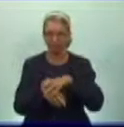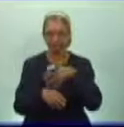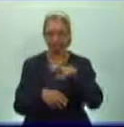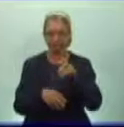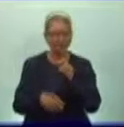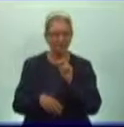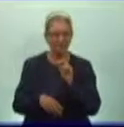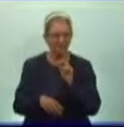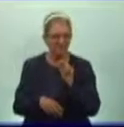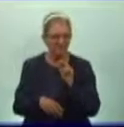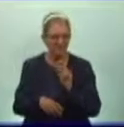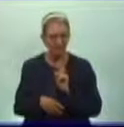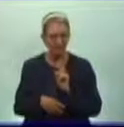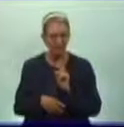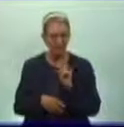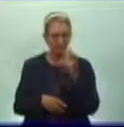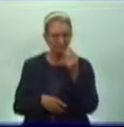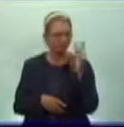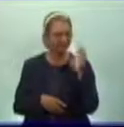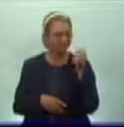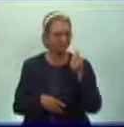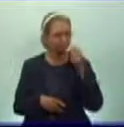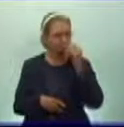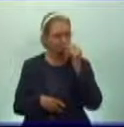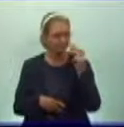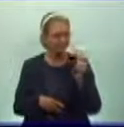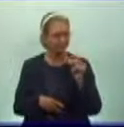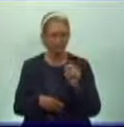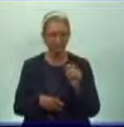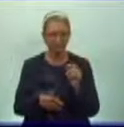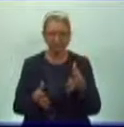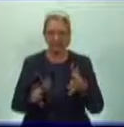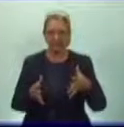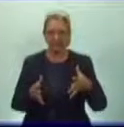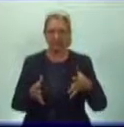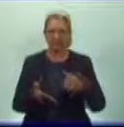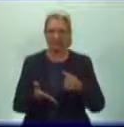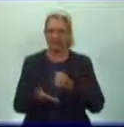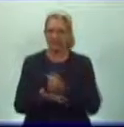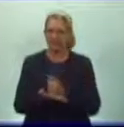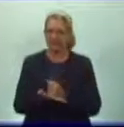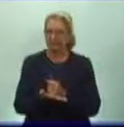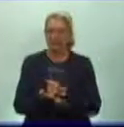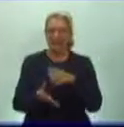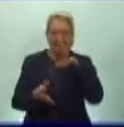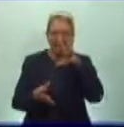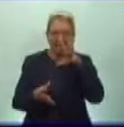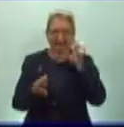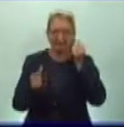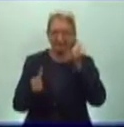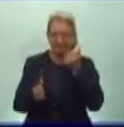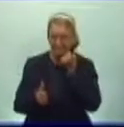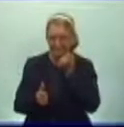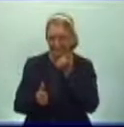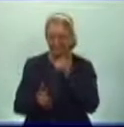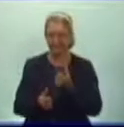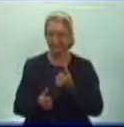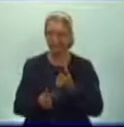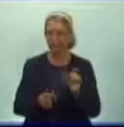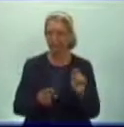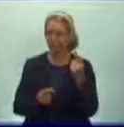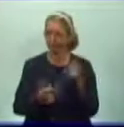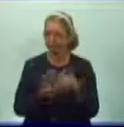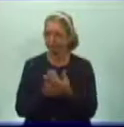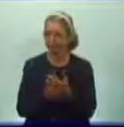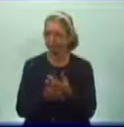majá, ni el almiquí se le acercaba por temor a que ella se disgustara y chillara aún más. Un día